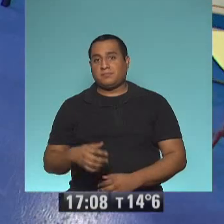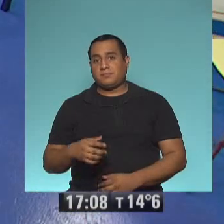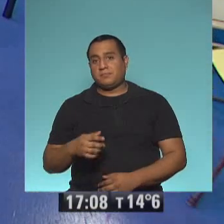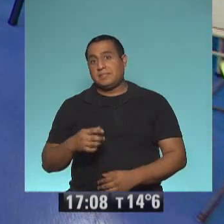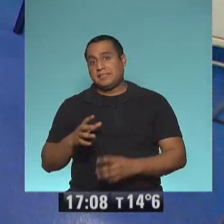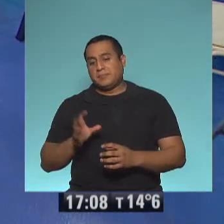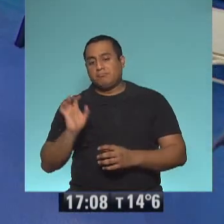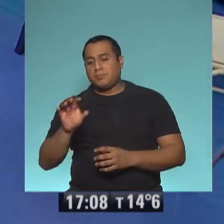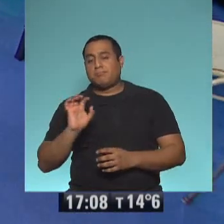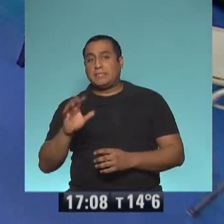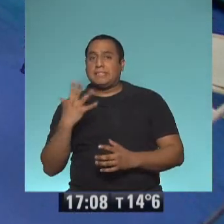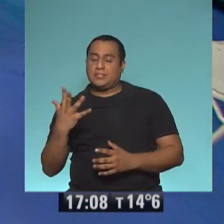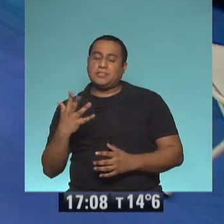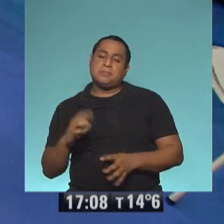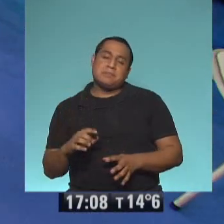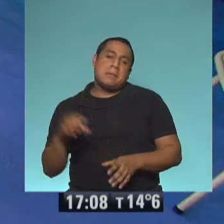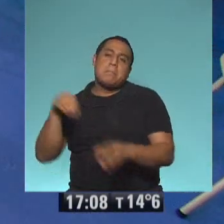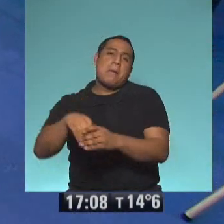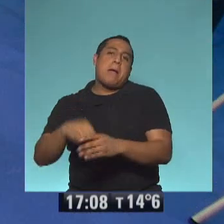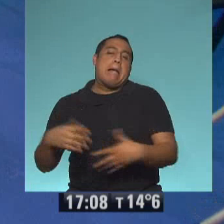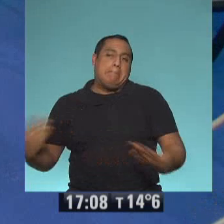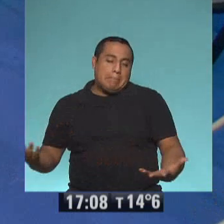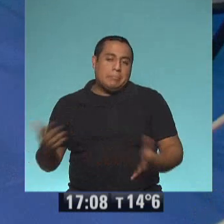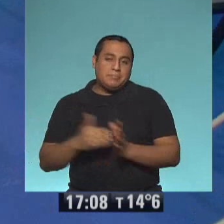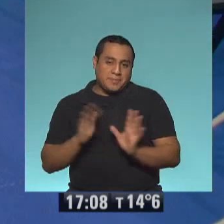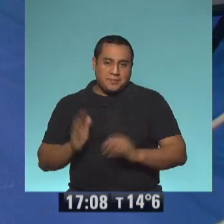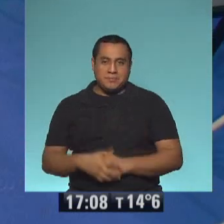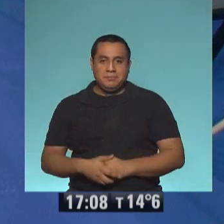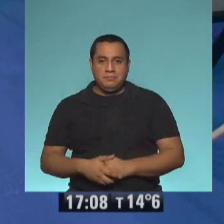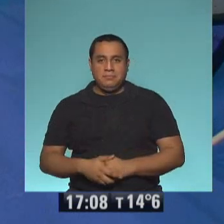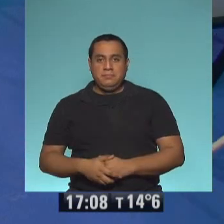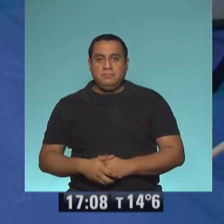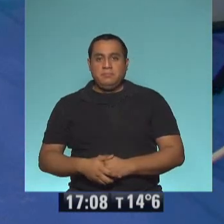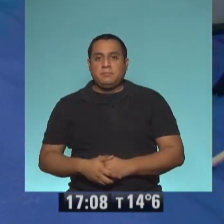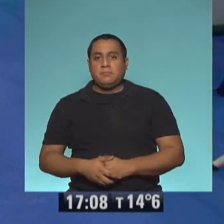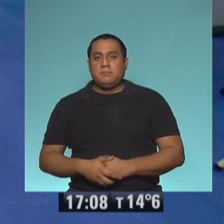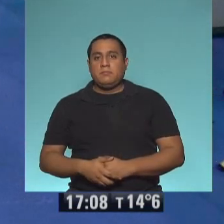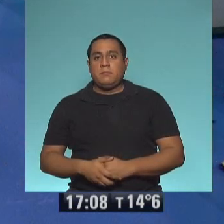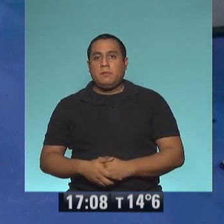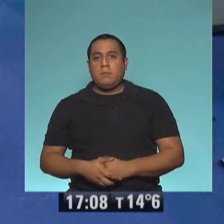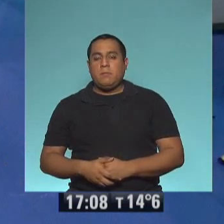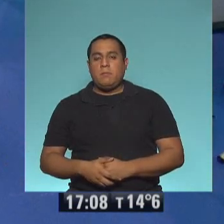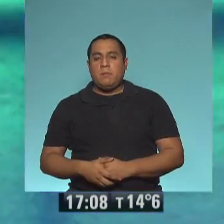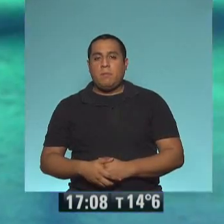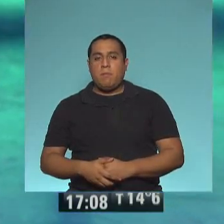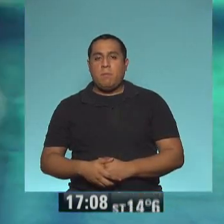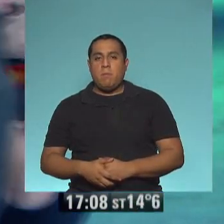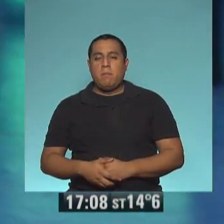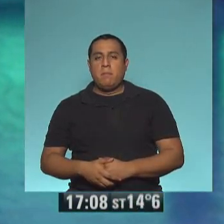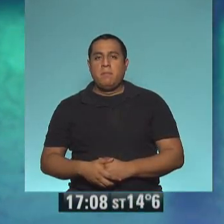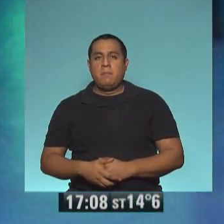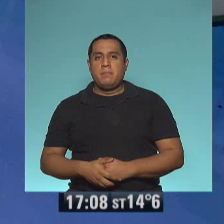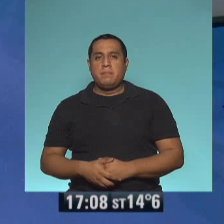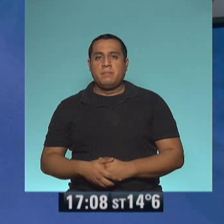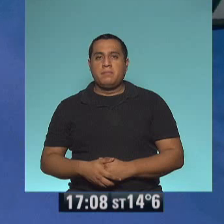la tiramos en boca para las que podemos ver muy bien rodillas para el perrito a ver a ver y vamos